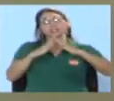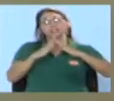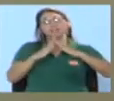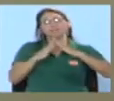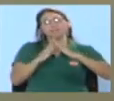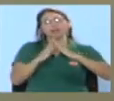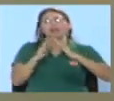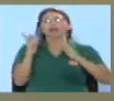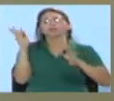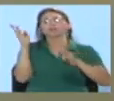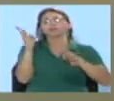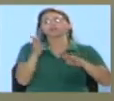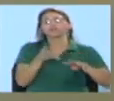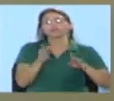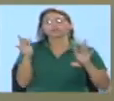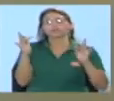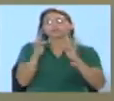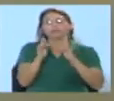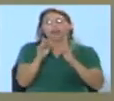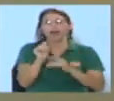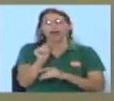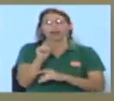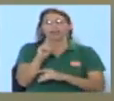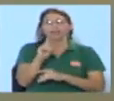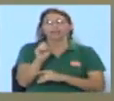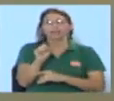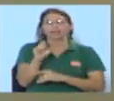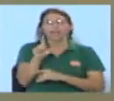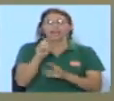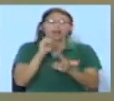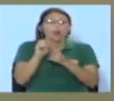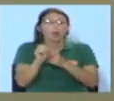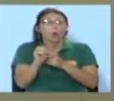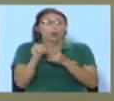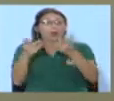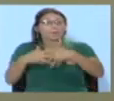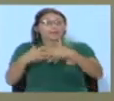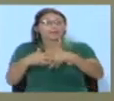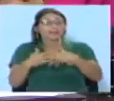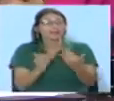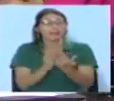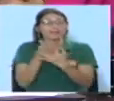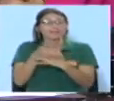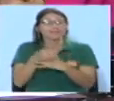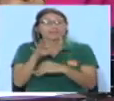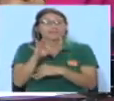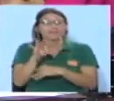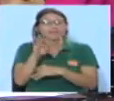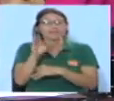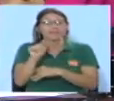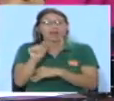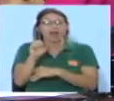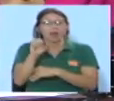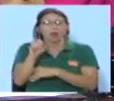ADSL, o las empresas y las instituciones por medio de fibra óptica. Y eso lo que garantiza es